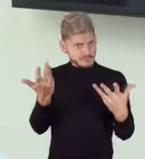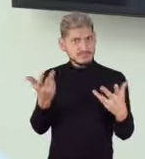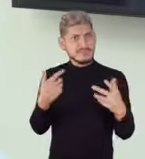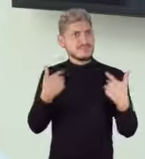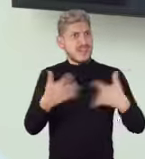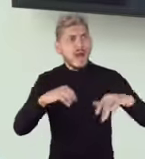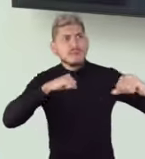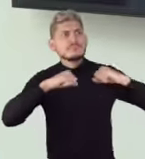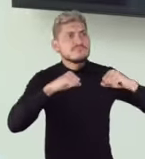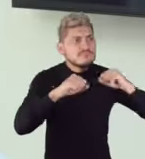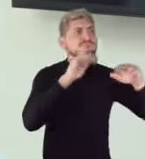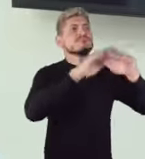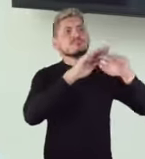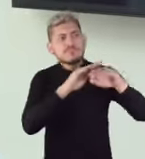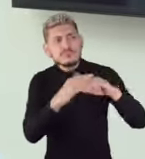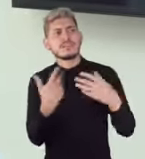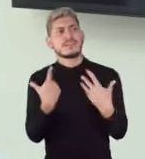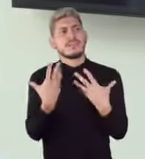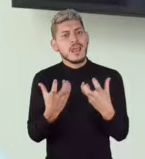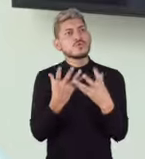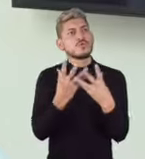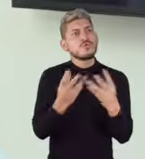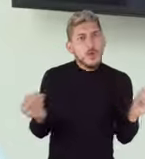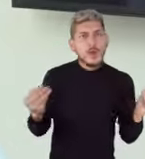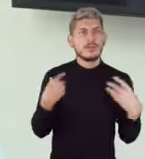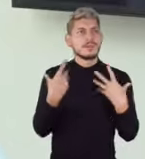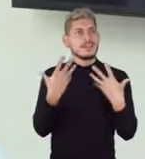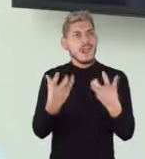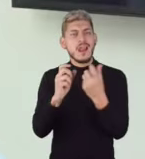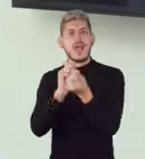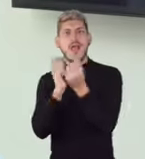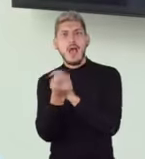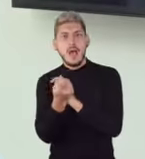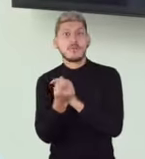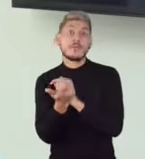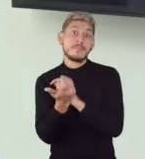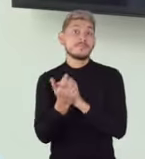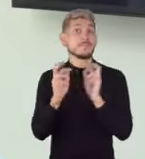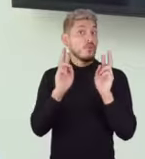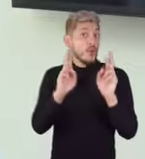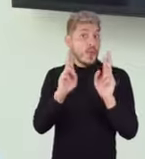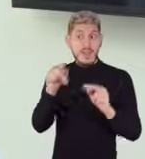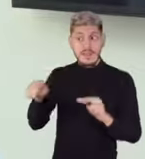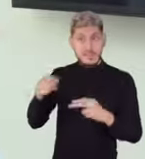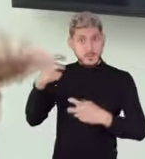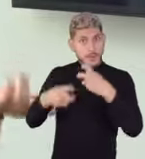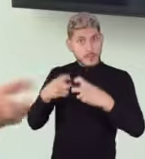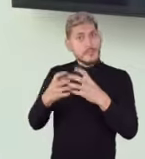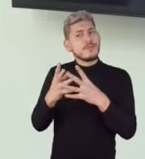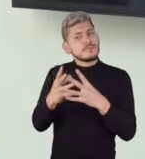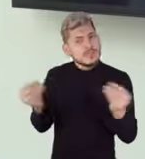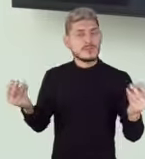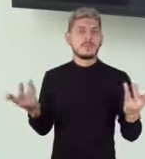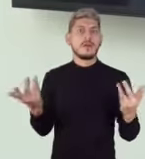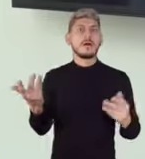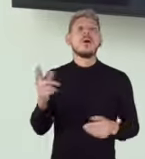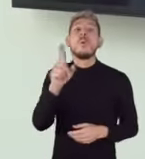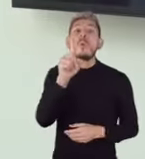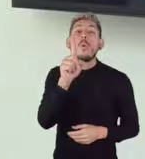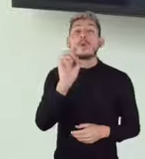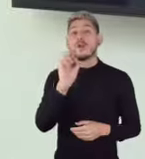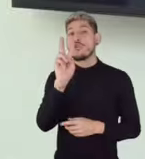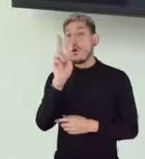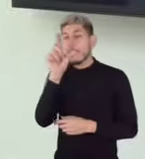gestionando soluciones, gestionando cambios. Esperamos que este problema se resuelva, porque no afecta a una ni a dos personas, querida